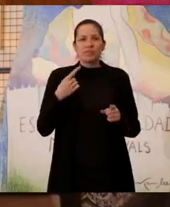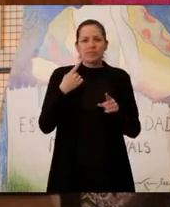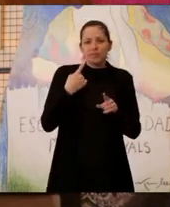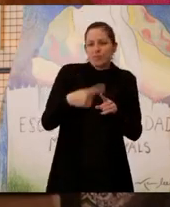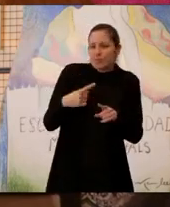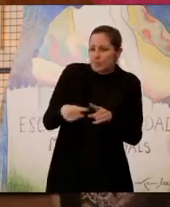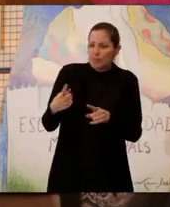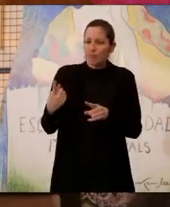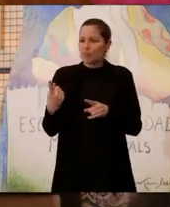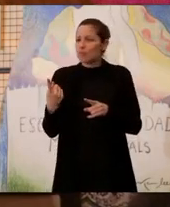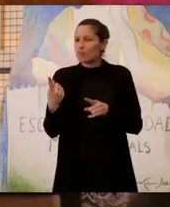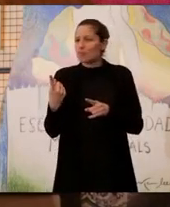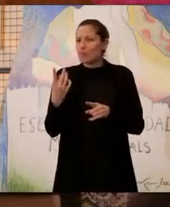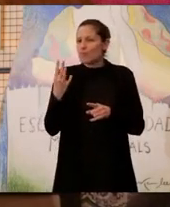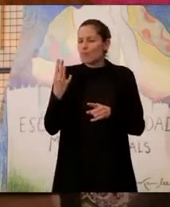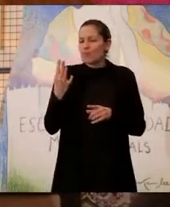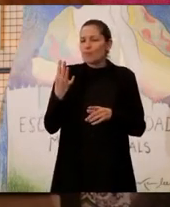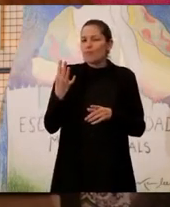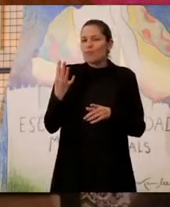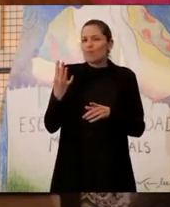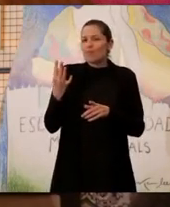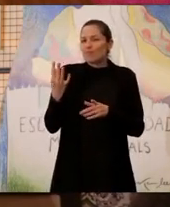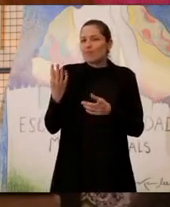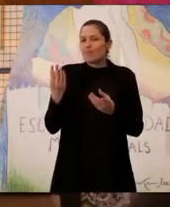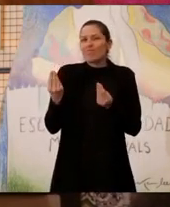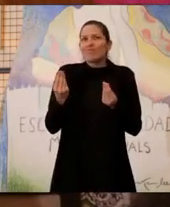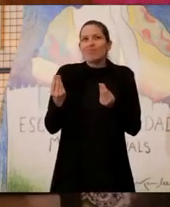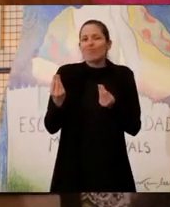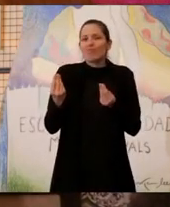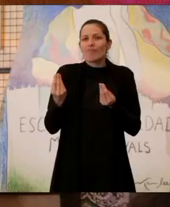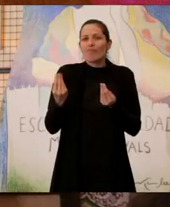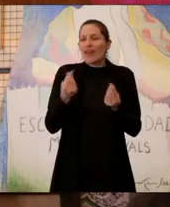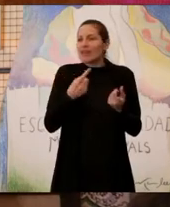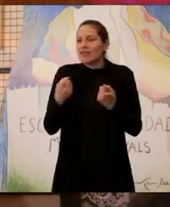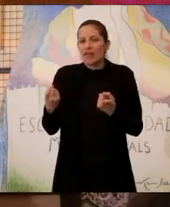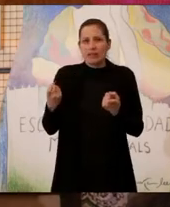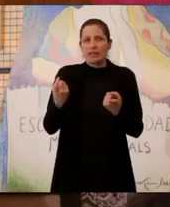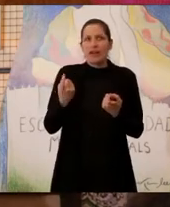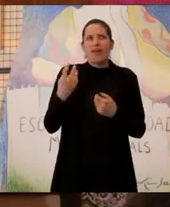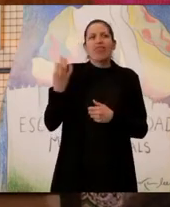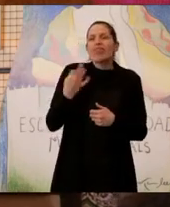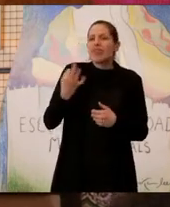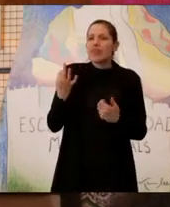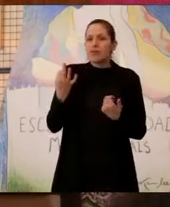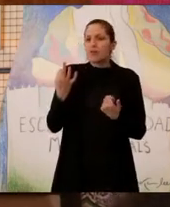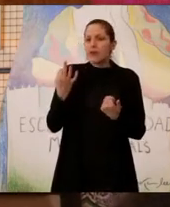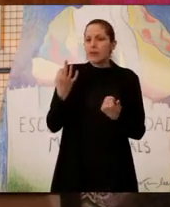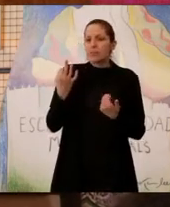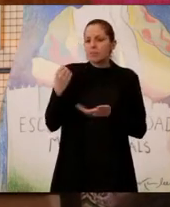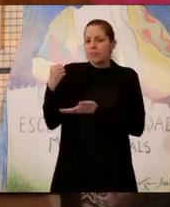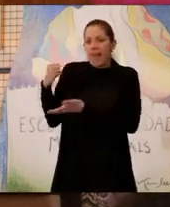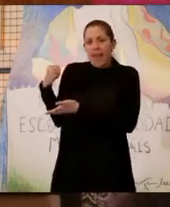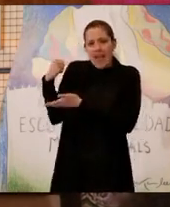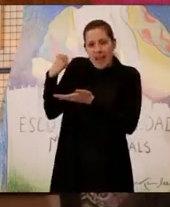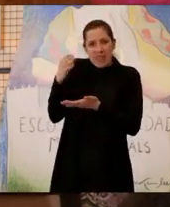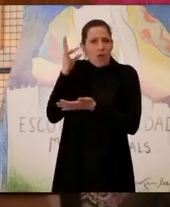entonces hay que articular mucho más el legado de mujeres para saber qué